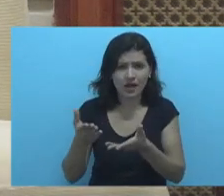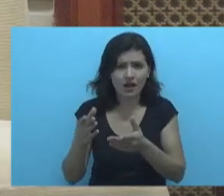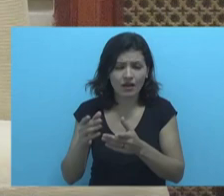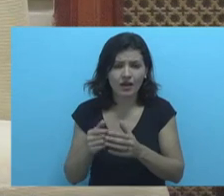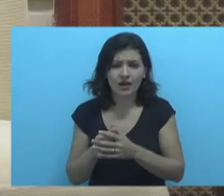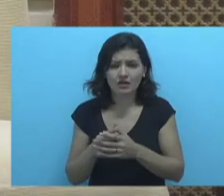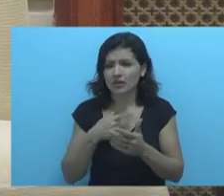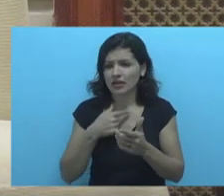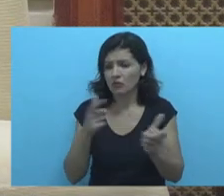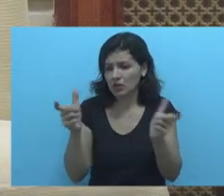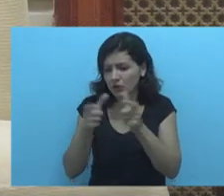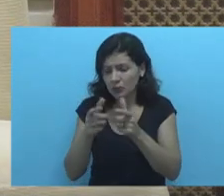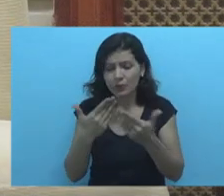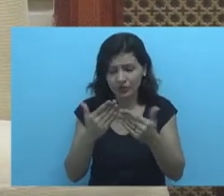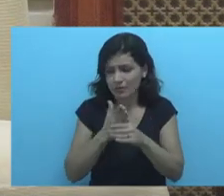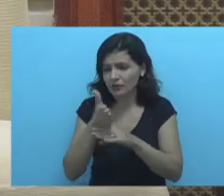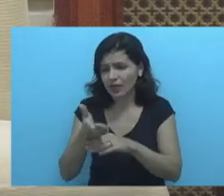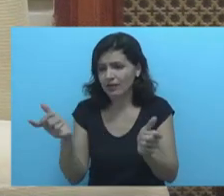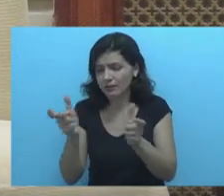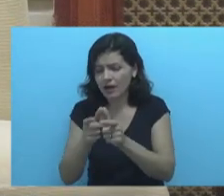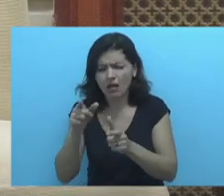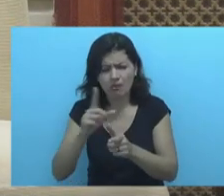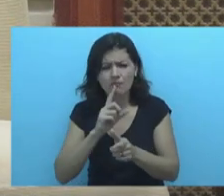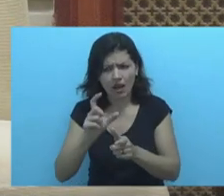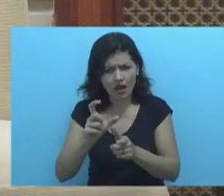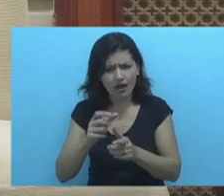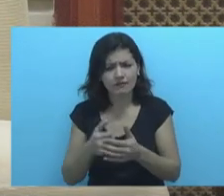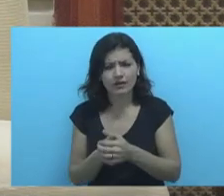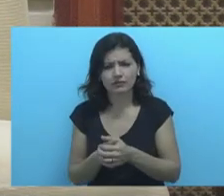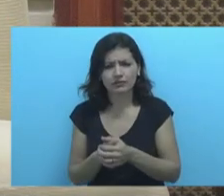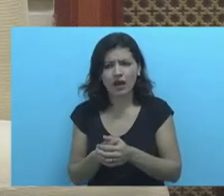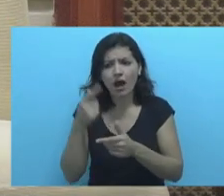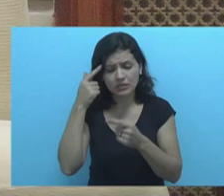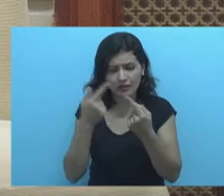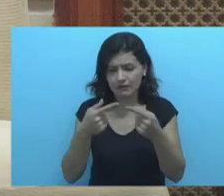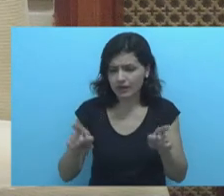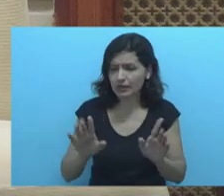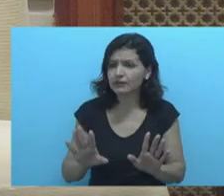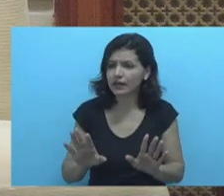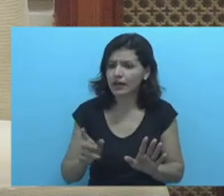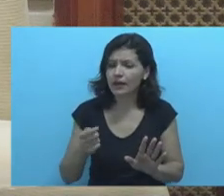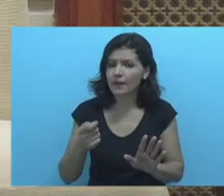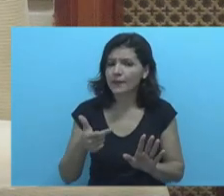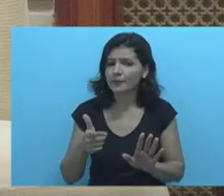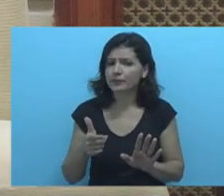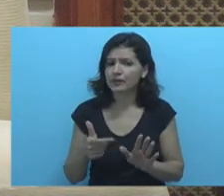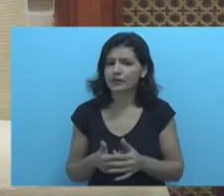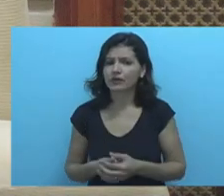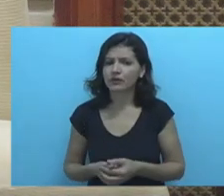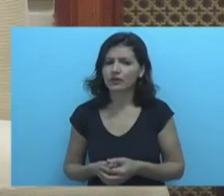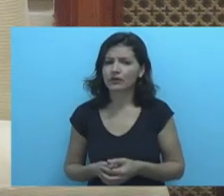que lo pidiéramos, y de tener palabra. A veces no compartir o a veces decir que no, pero tener la palabra